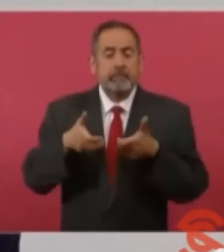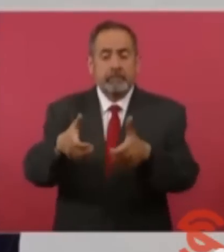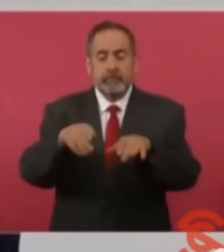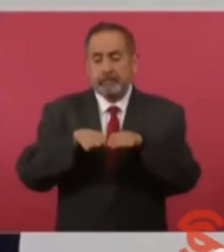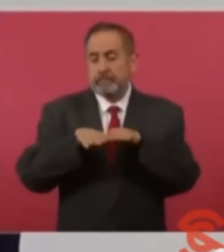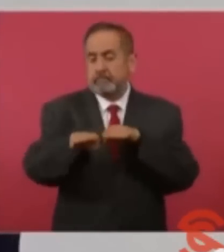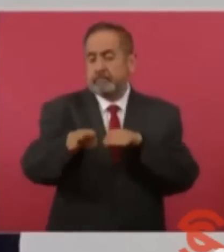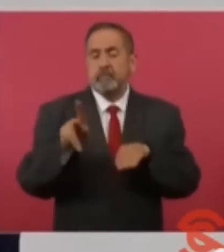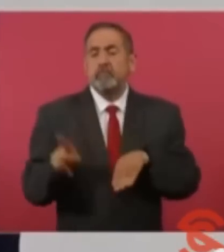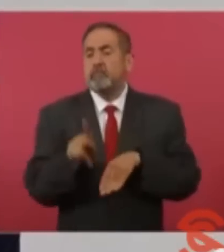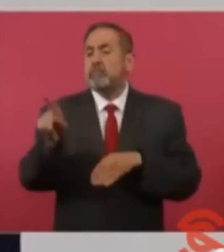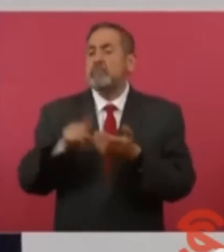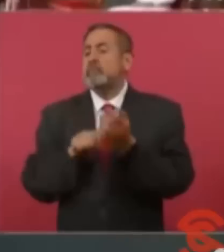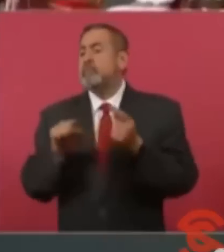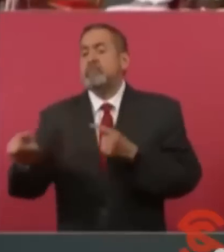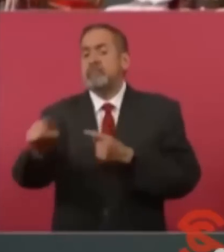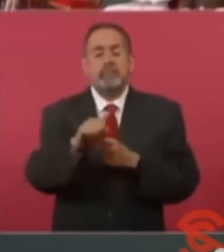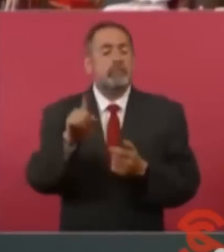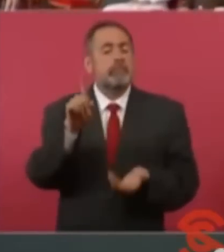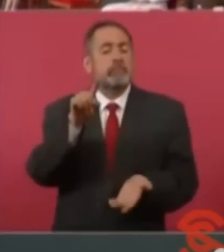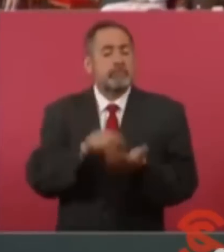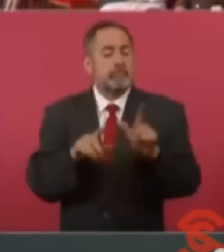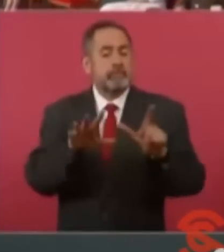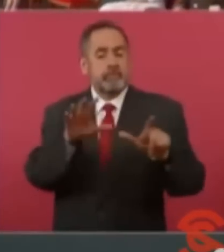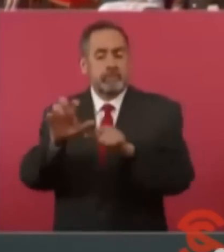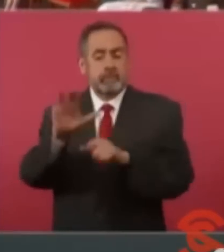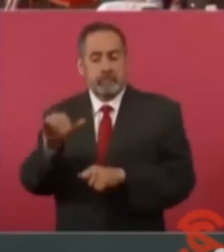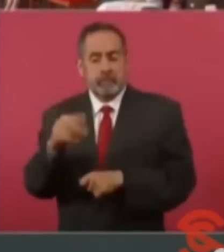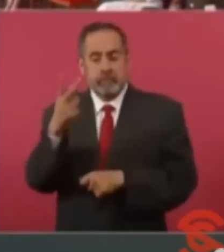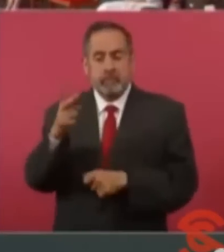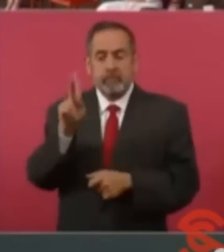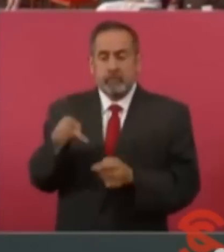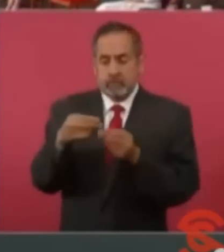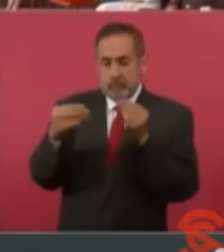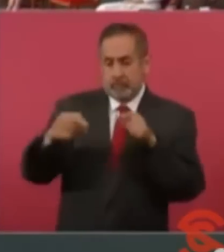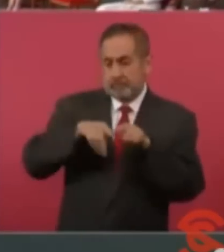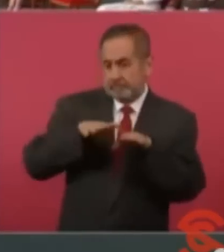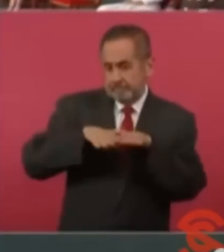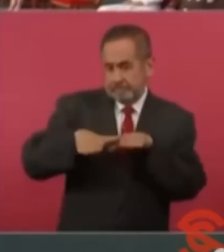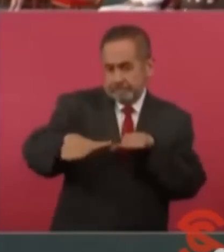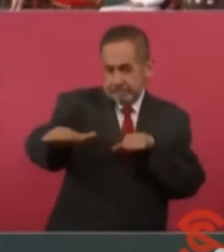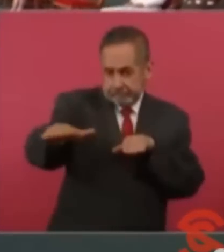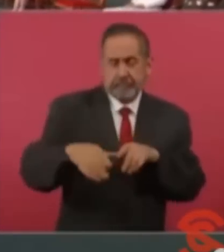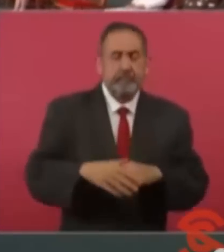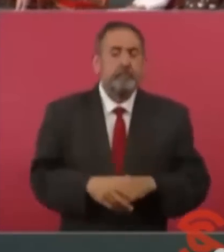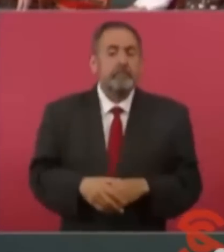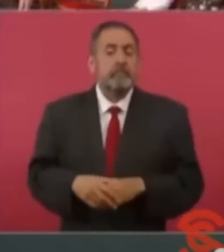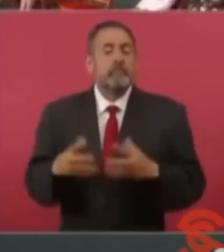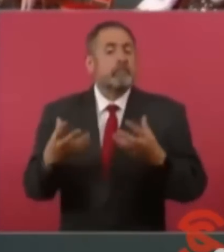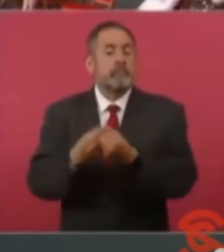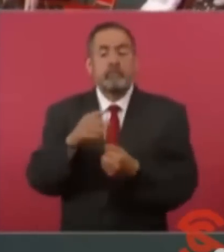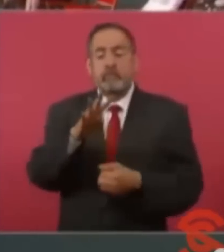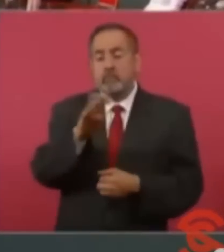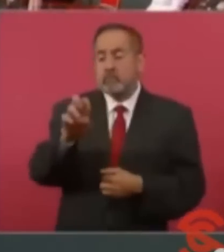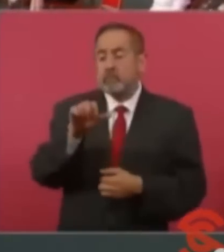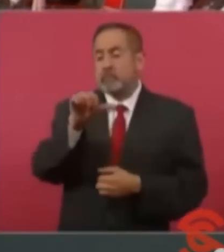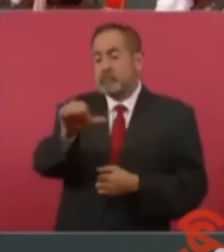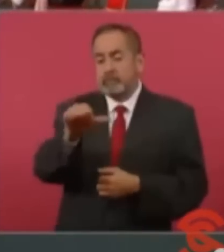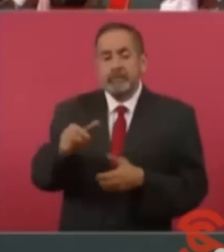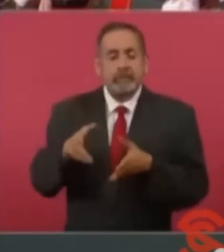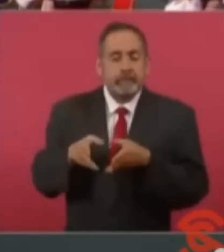rurales con 1,752 kilómetros y 416